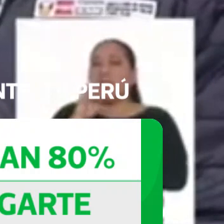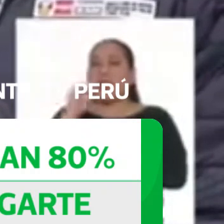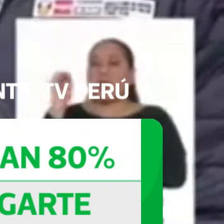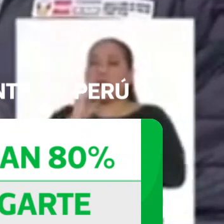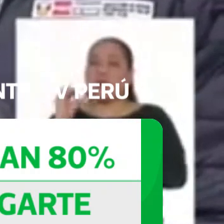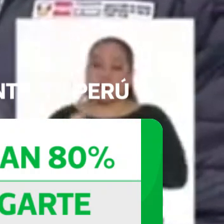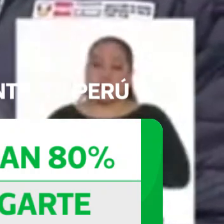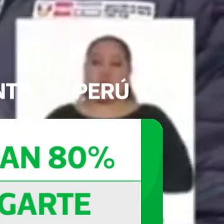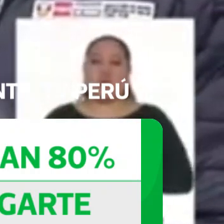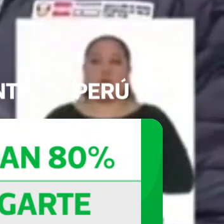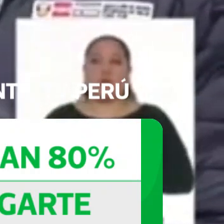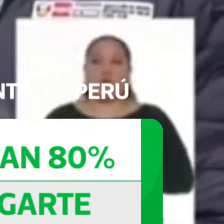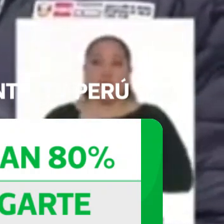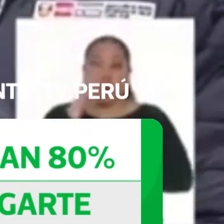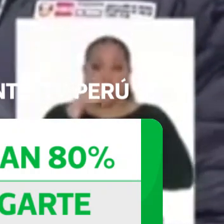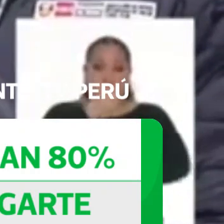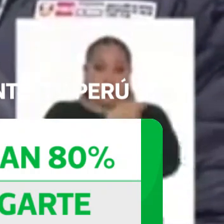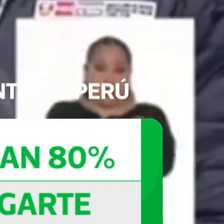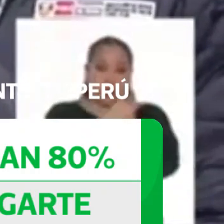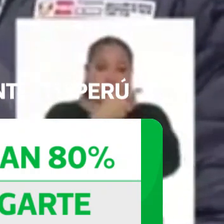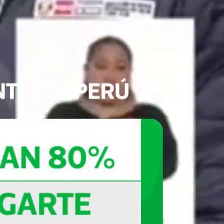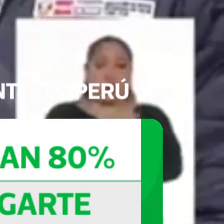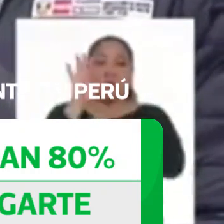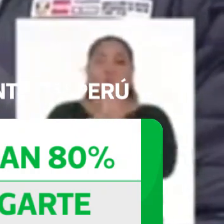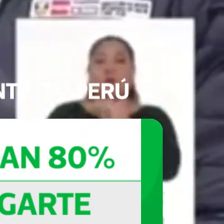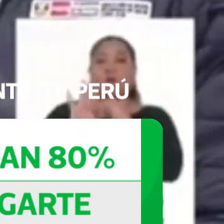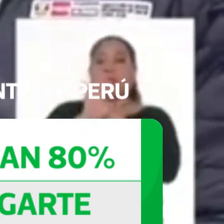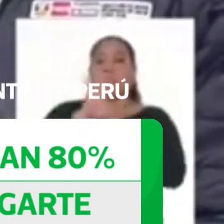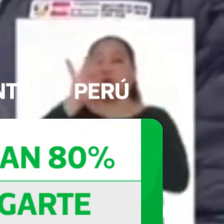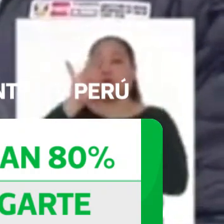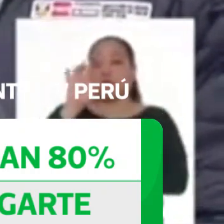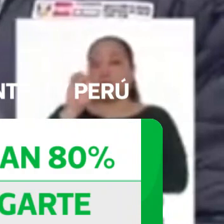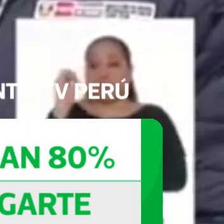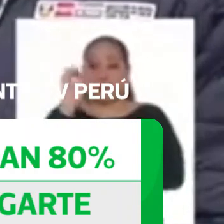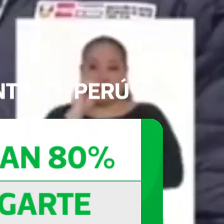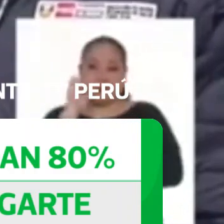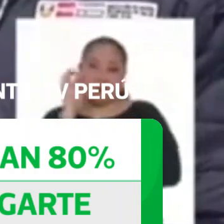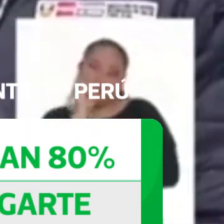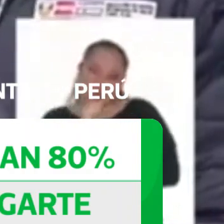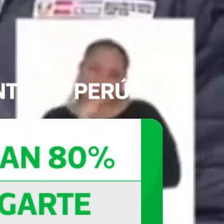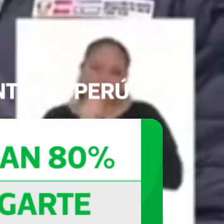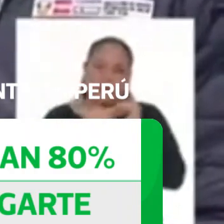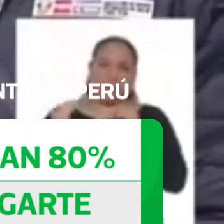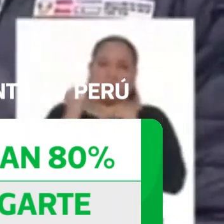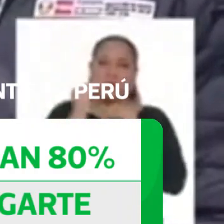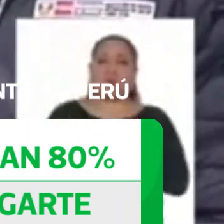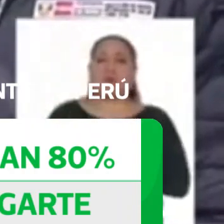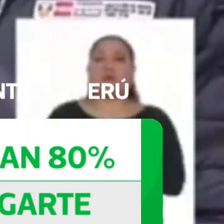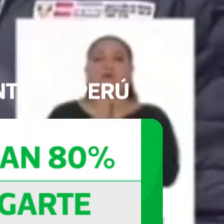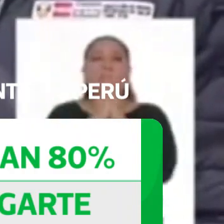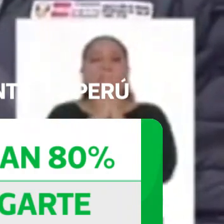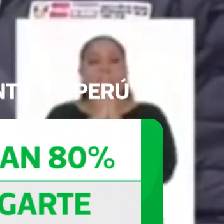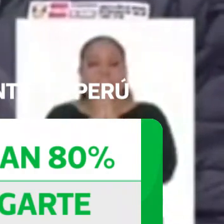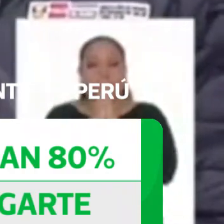pero con dos dosis la protección es 80% o más. Entonces,